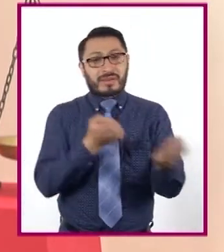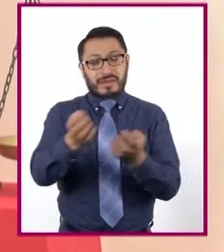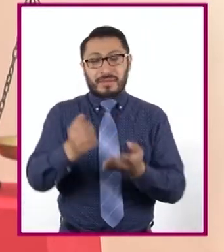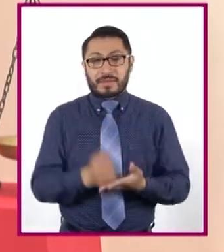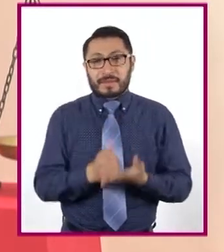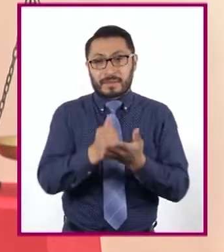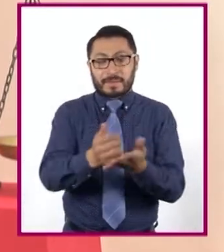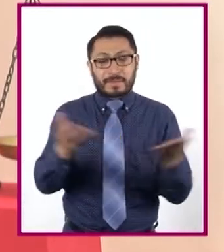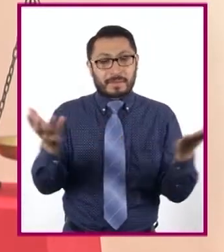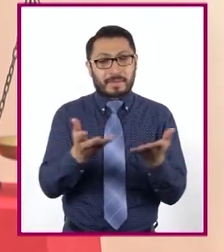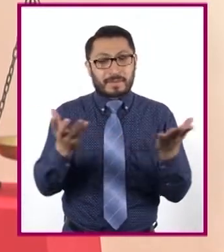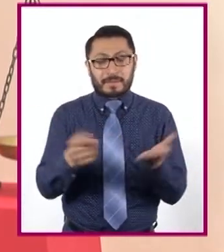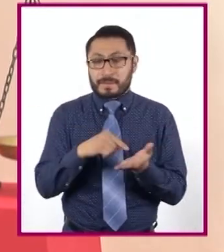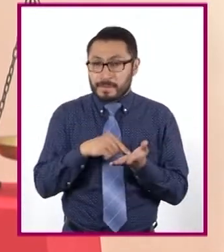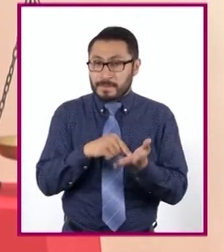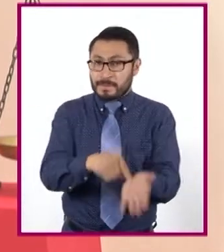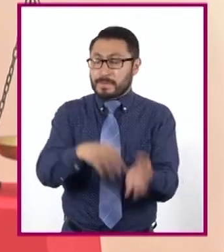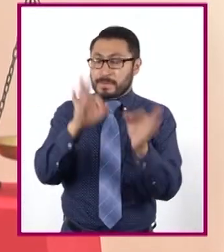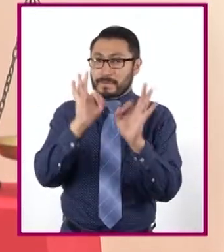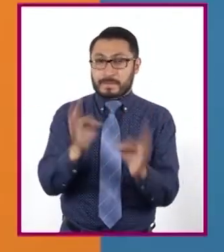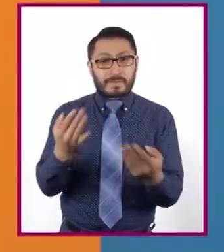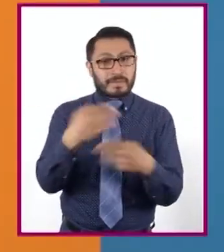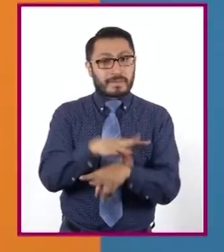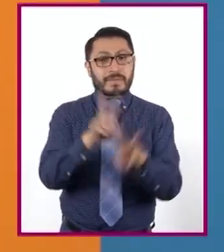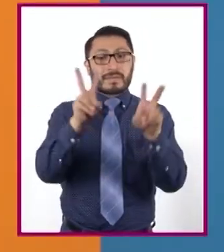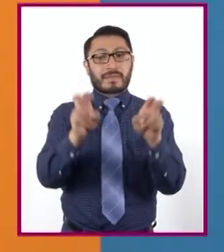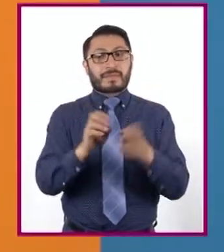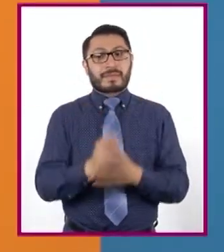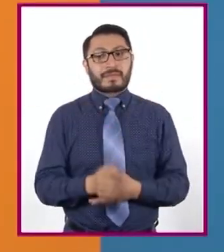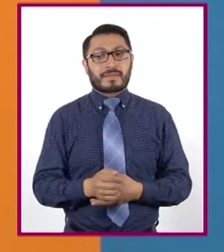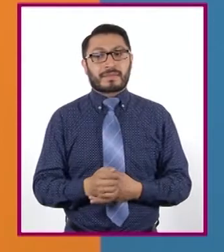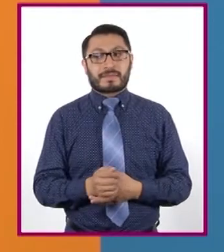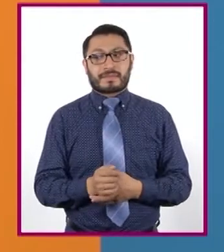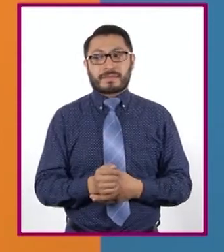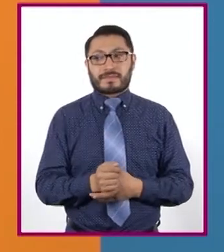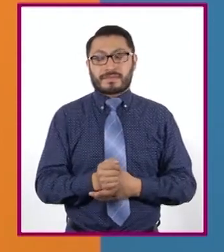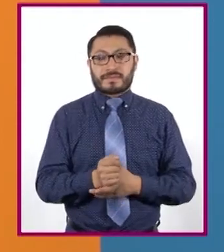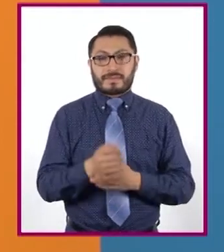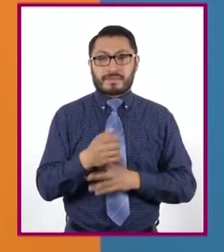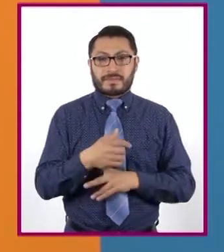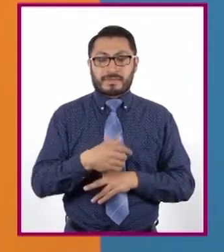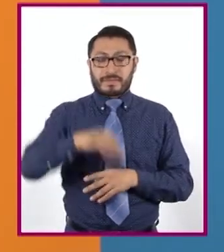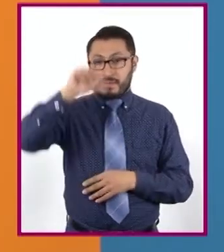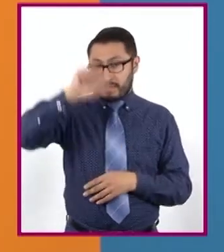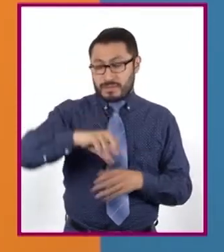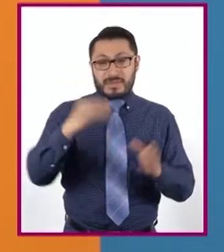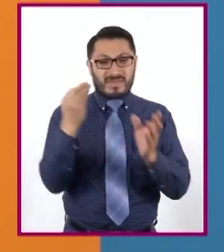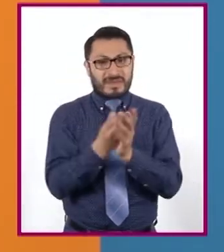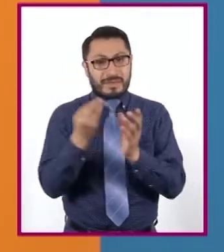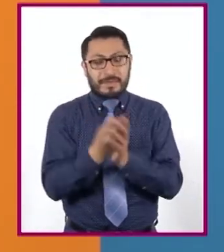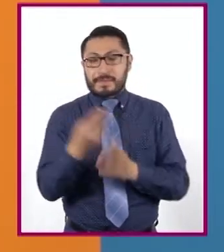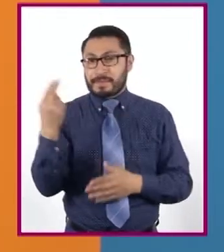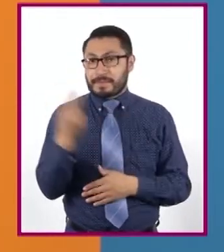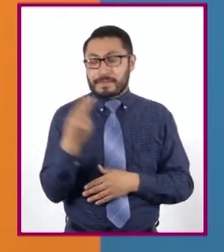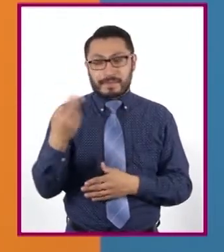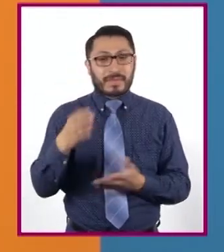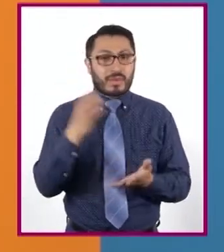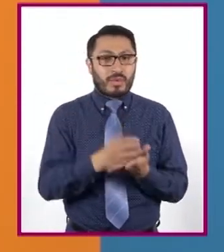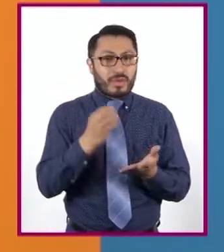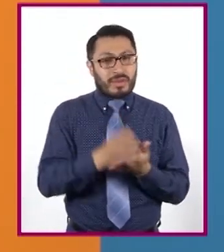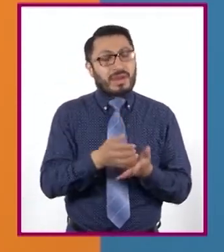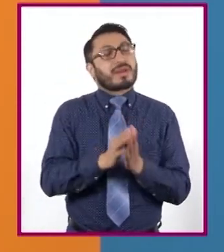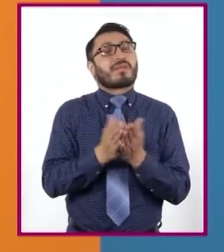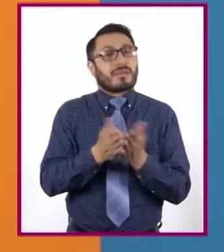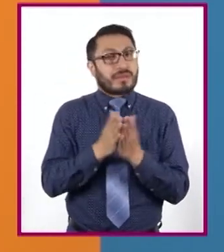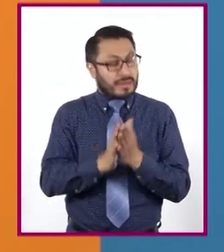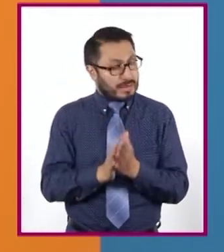generar propuestas concretas sobre este tema. Para la sesión necesitarán su cuaderno y libro de la